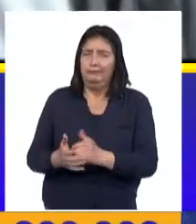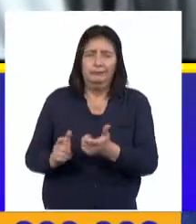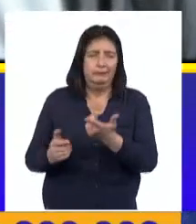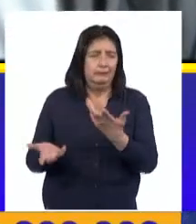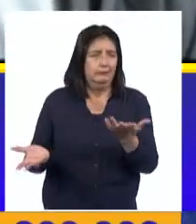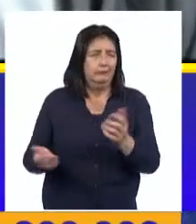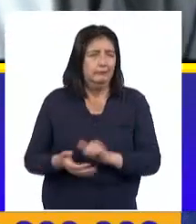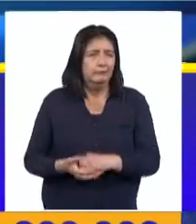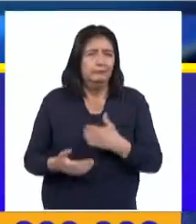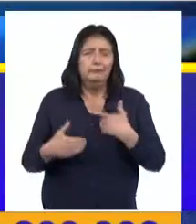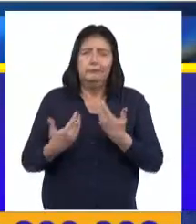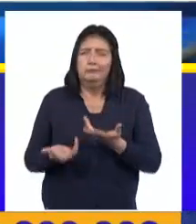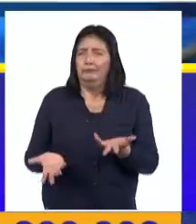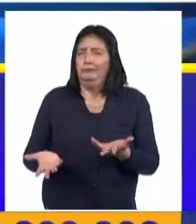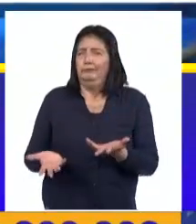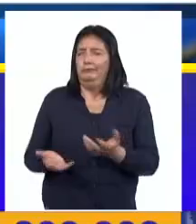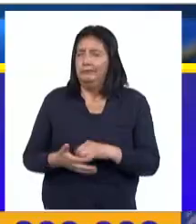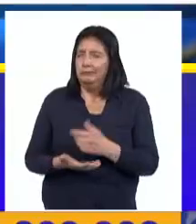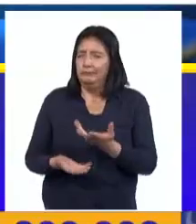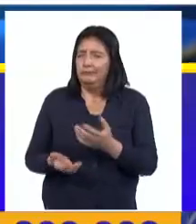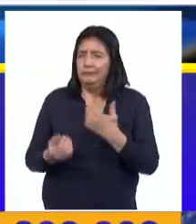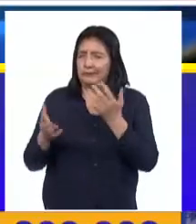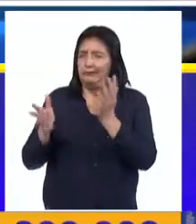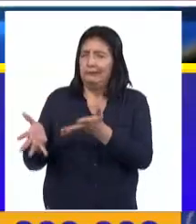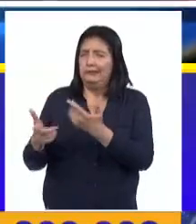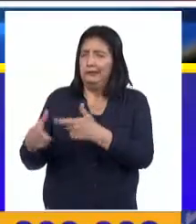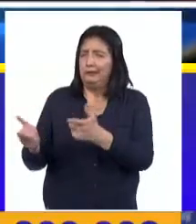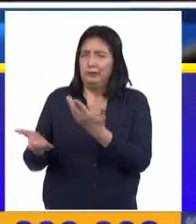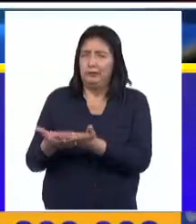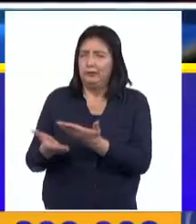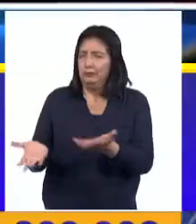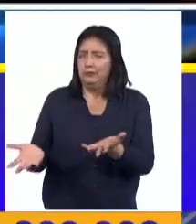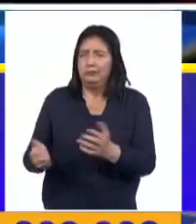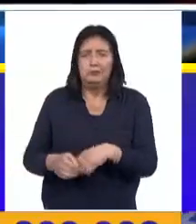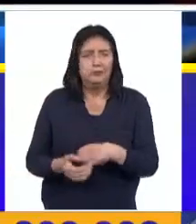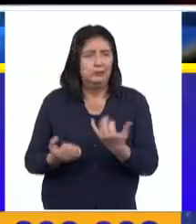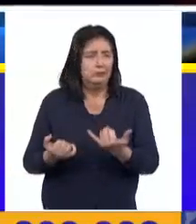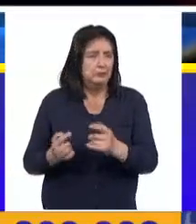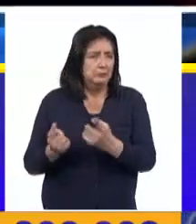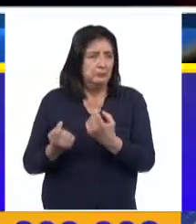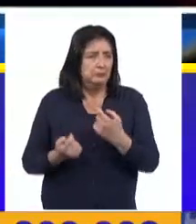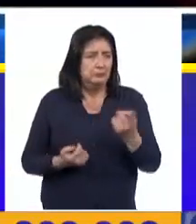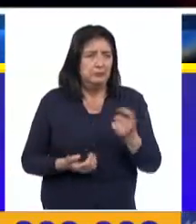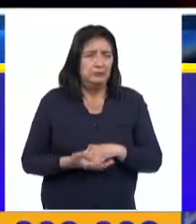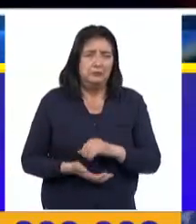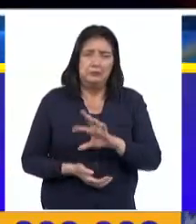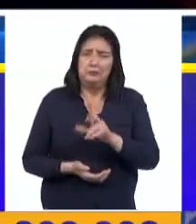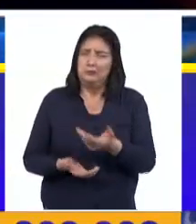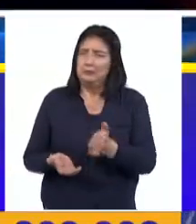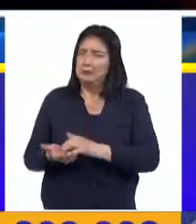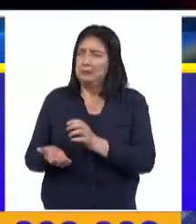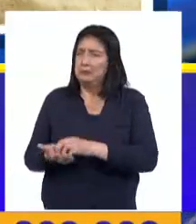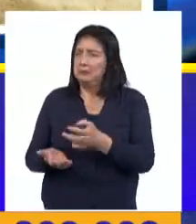pruebas aportaba la policía, pese a ello, han sido dejados libres. Y ante esto, uno se pregunta ahora que la delincuencia ha